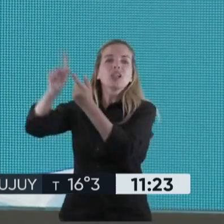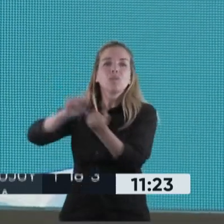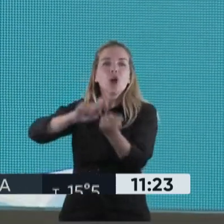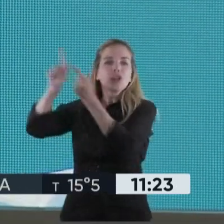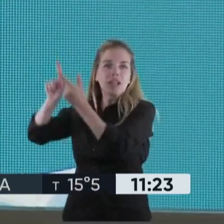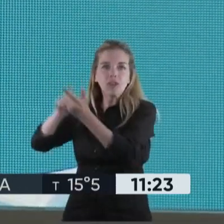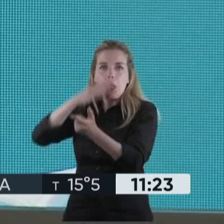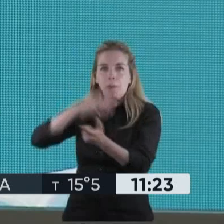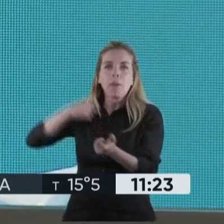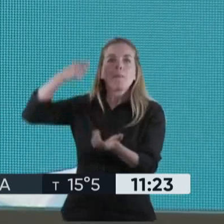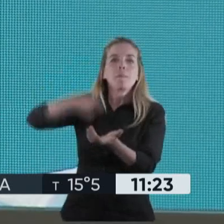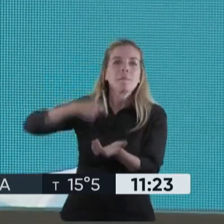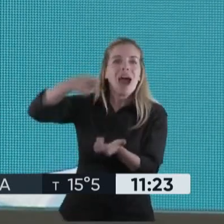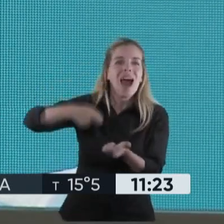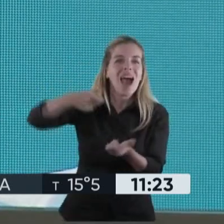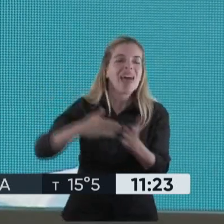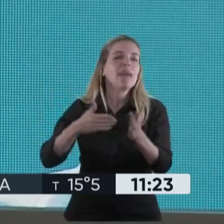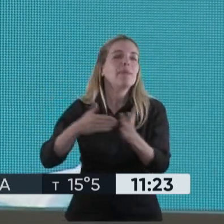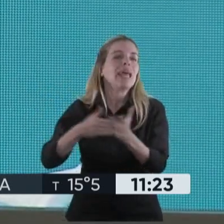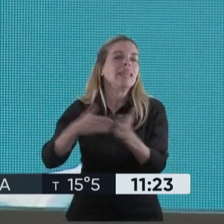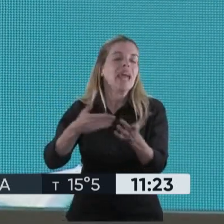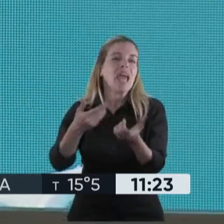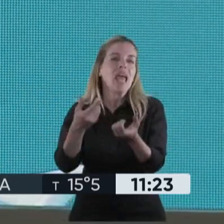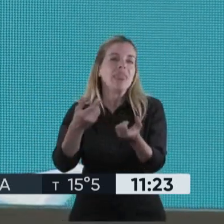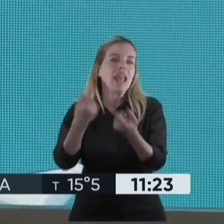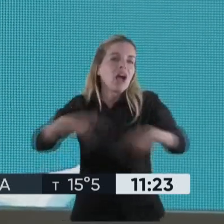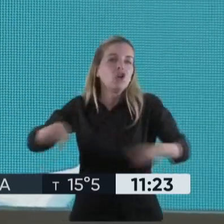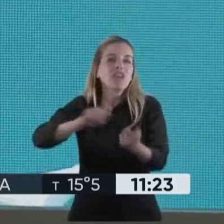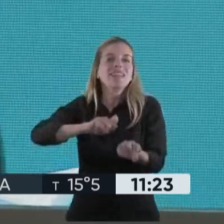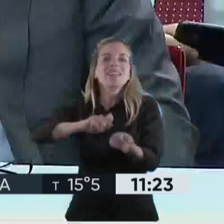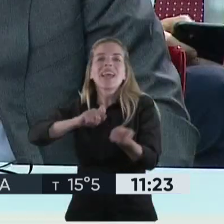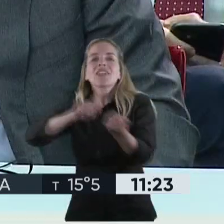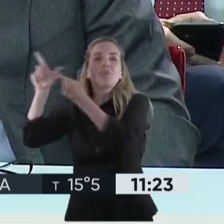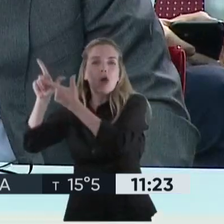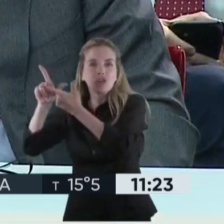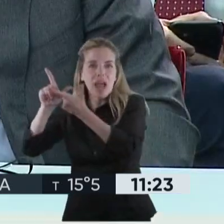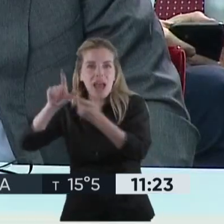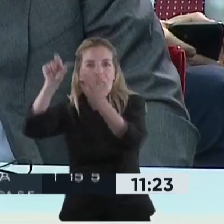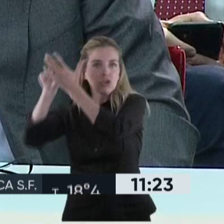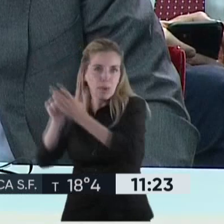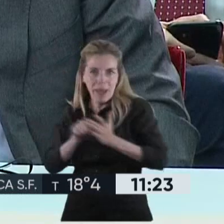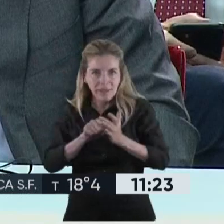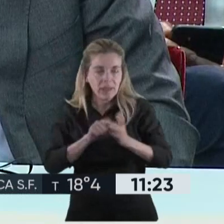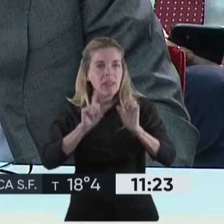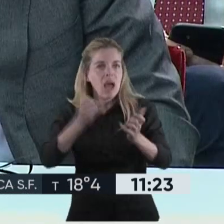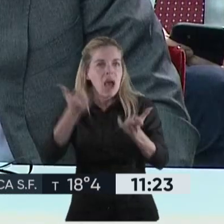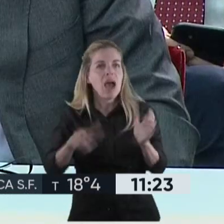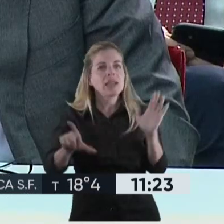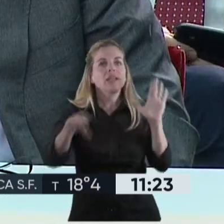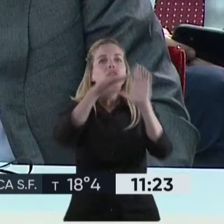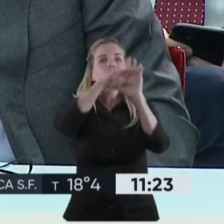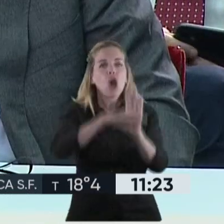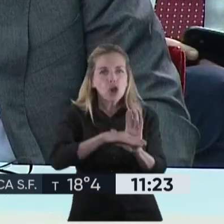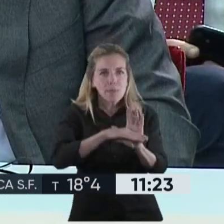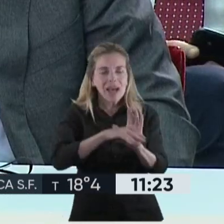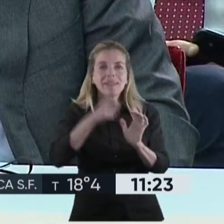valor agregado de lo que exportan. Y también tenemos una norma que permite que aquellas empresas que realizan